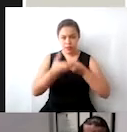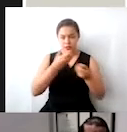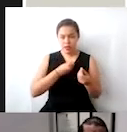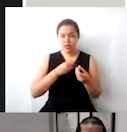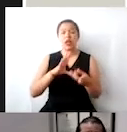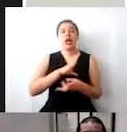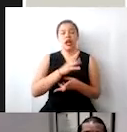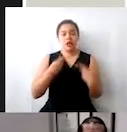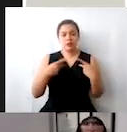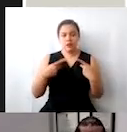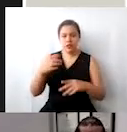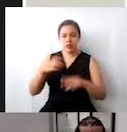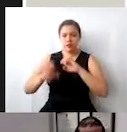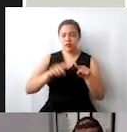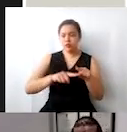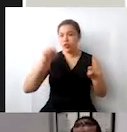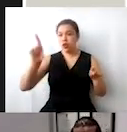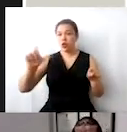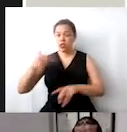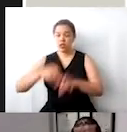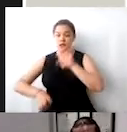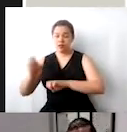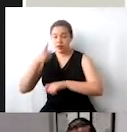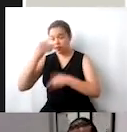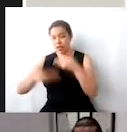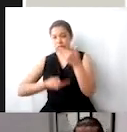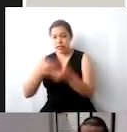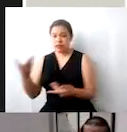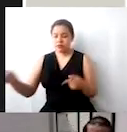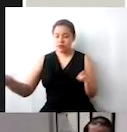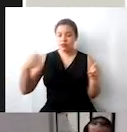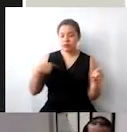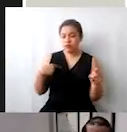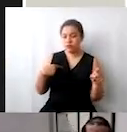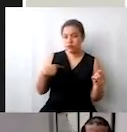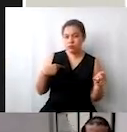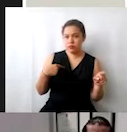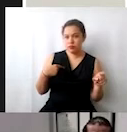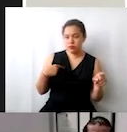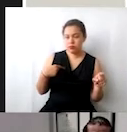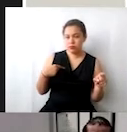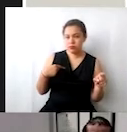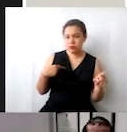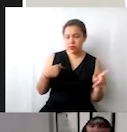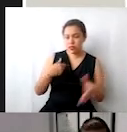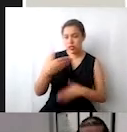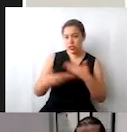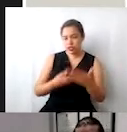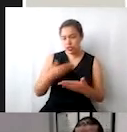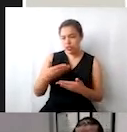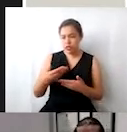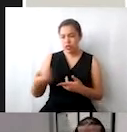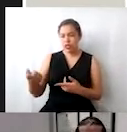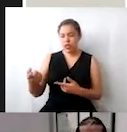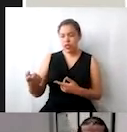los empleados estaban en otra empresa de servicios. Entonces, la de servicios le daba servicios,